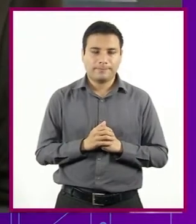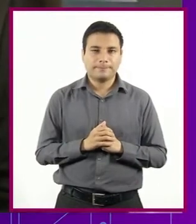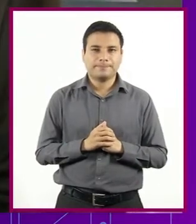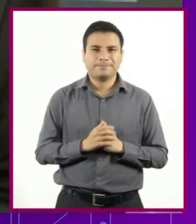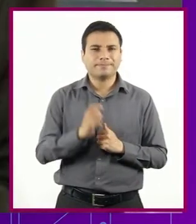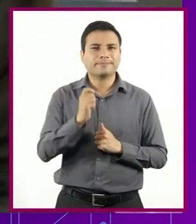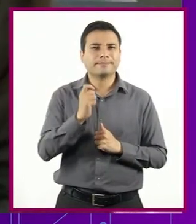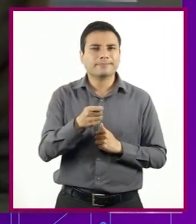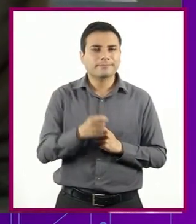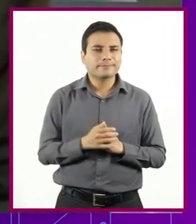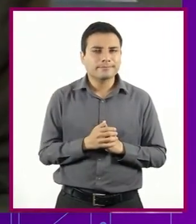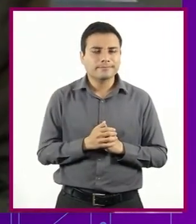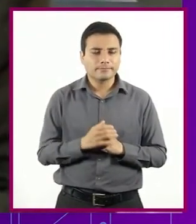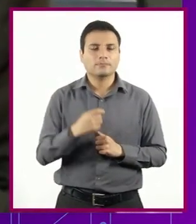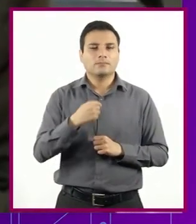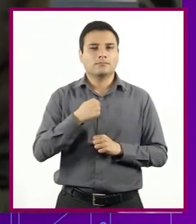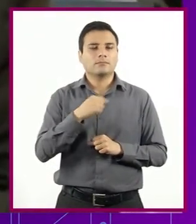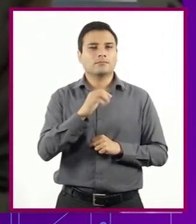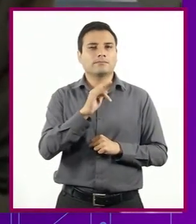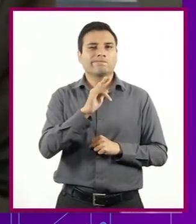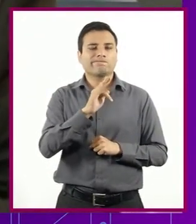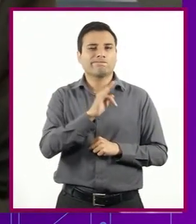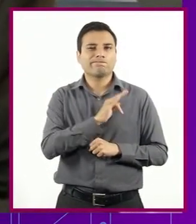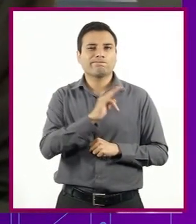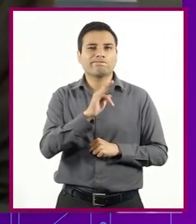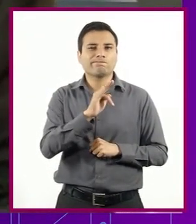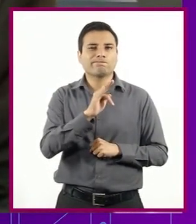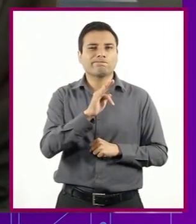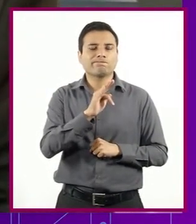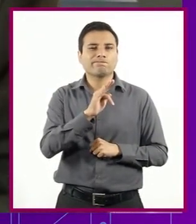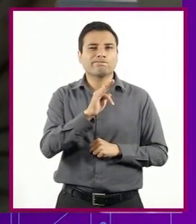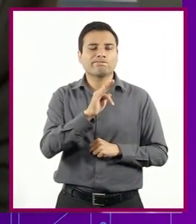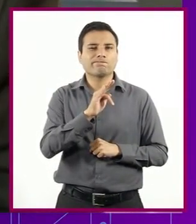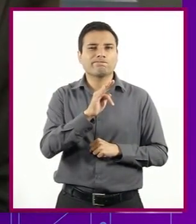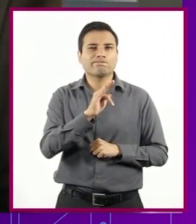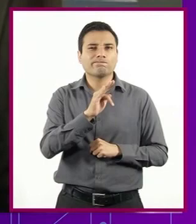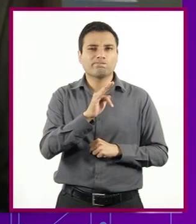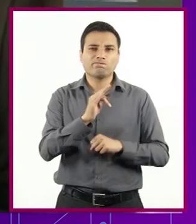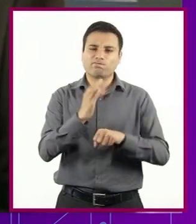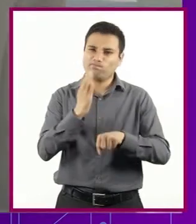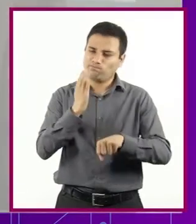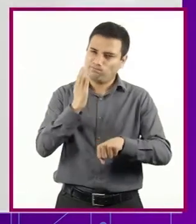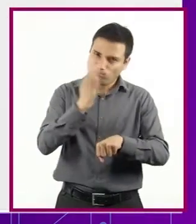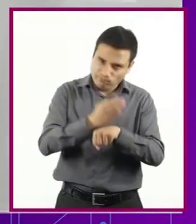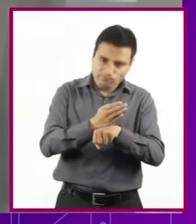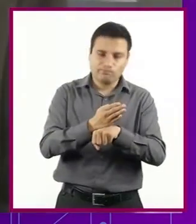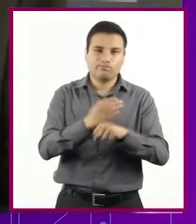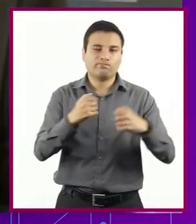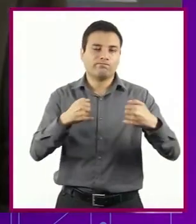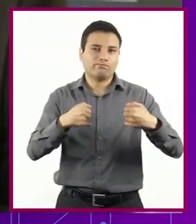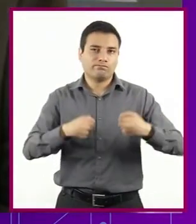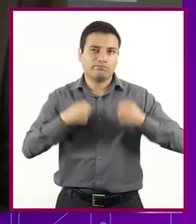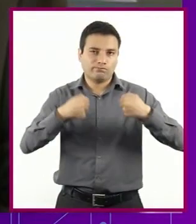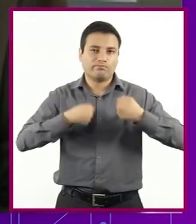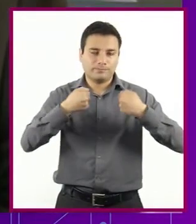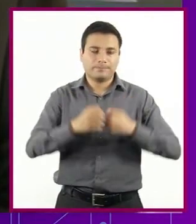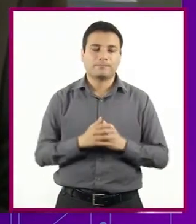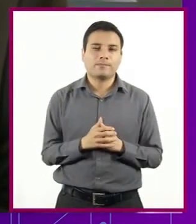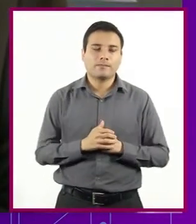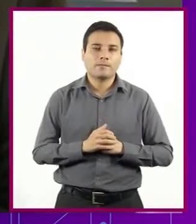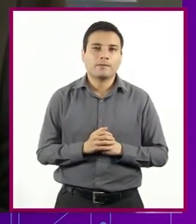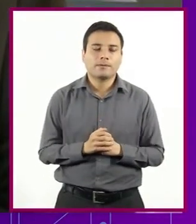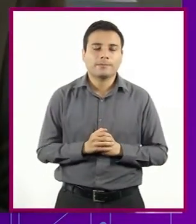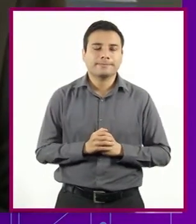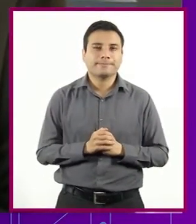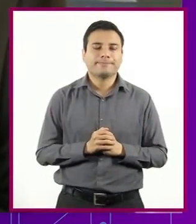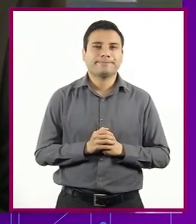eran los que tenían la capacidad de imponer castigos, ¿no?, a los jóvenes. Con respecto a